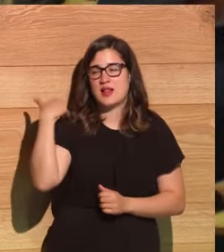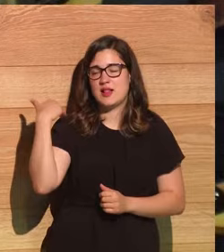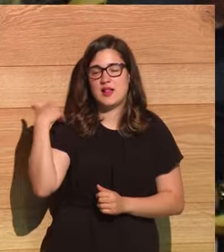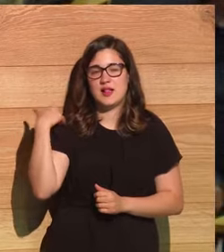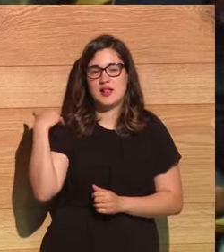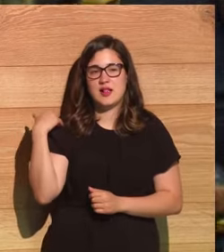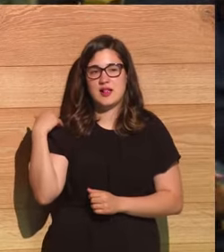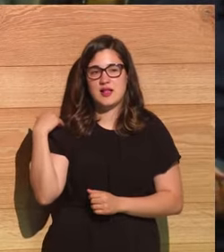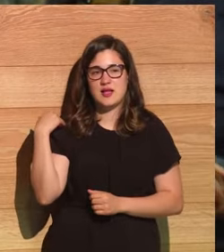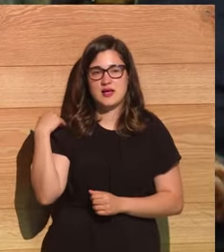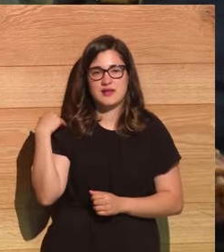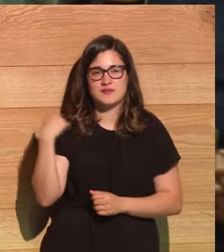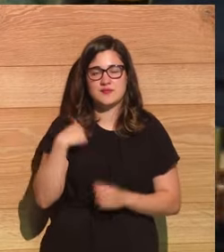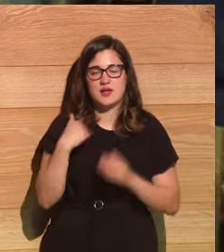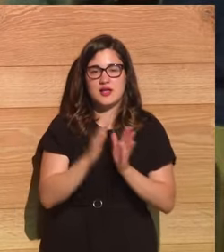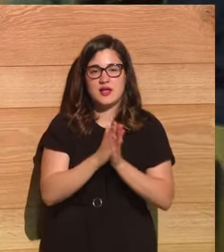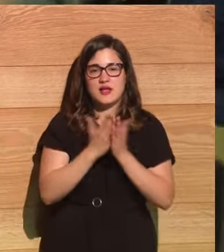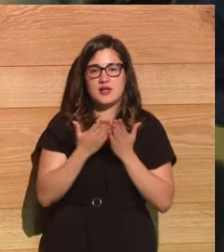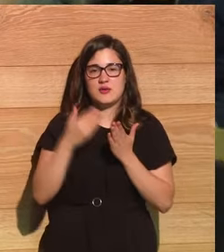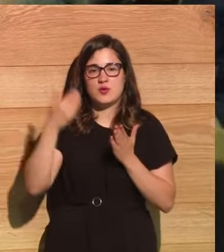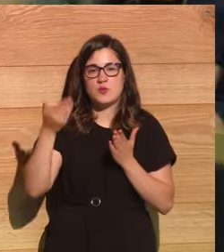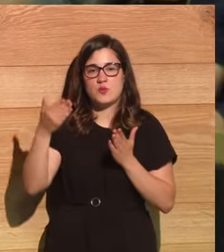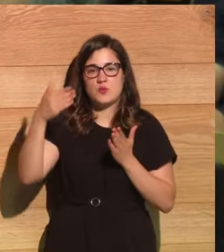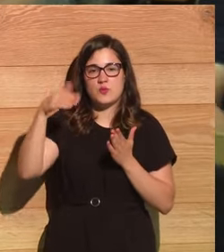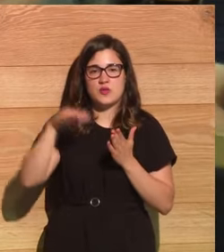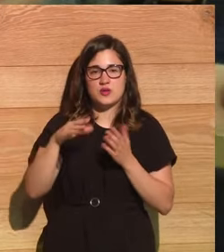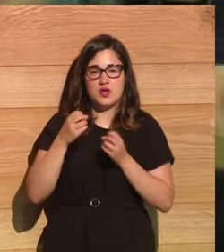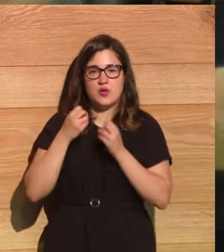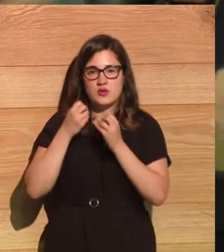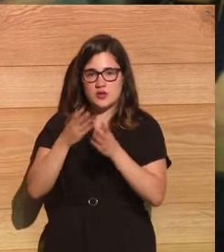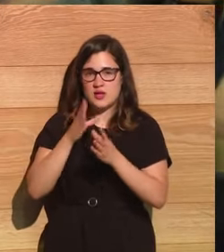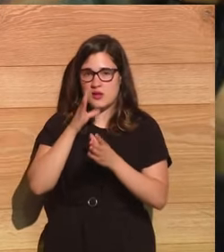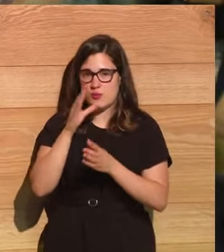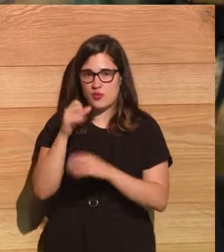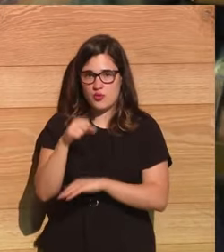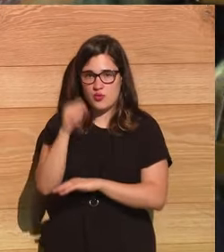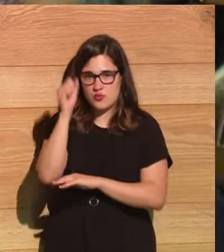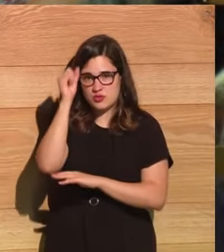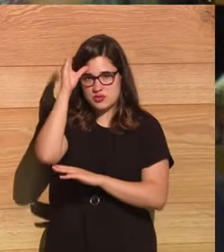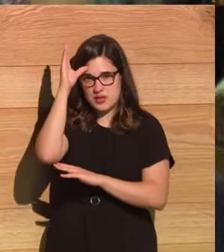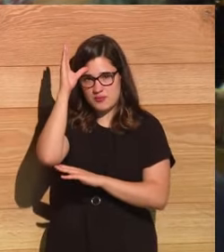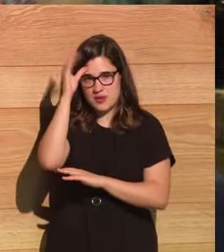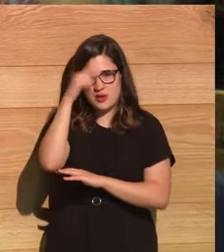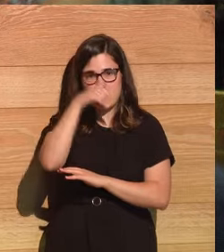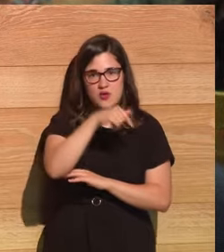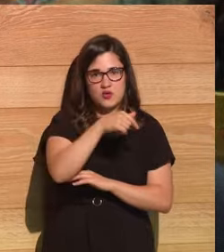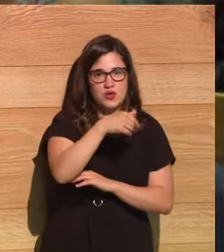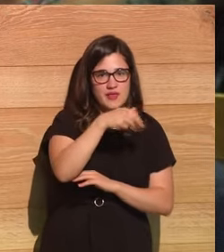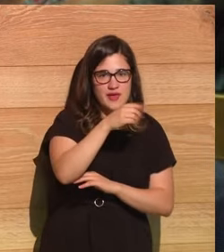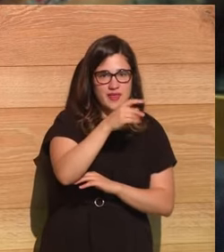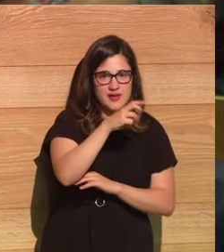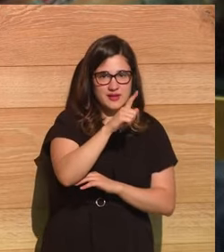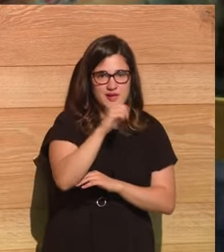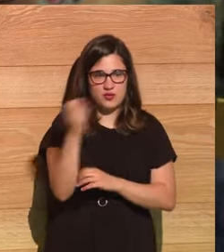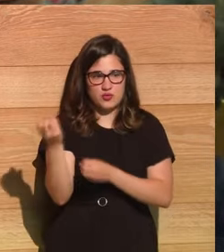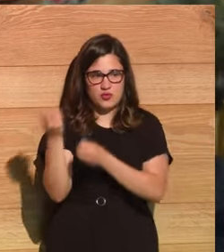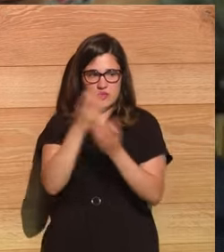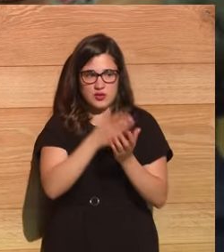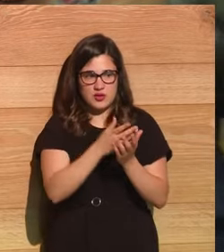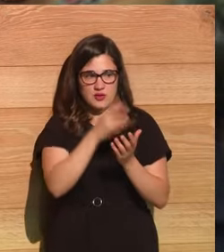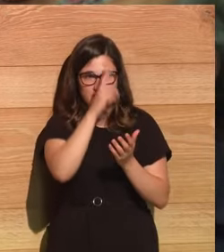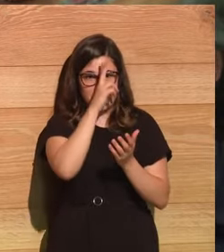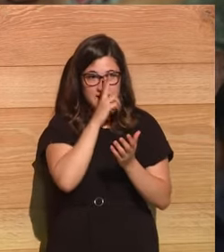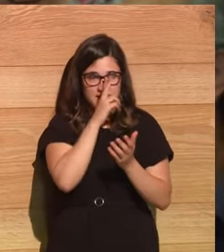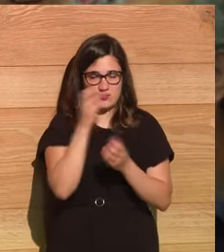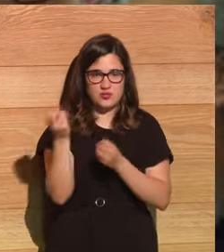poco he leído el libro de la muerte contada por un sapien a un neandertal. Sí. Sé que de tu colega, sí,